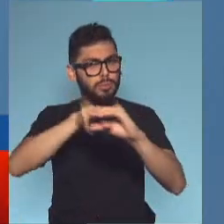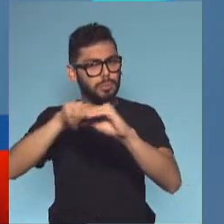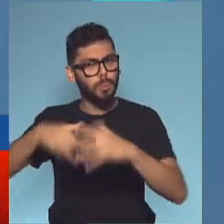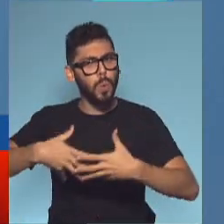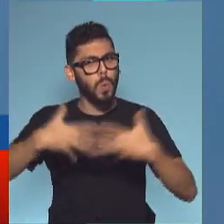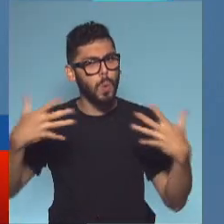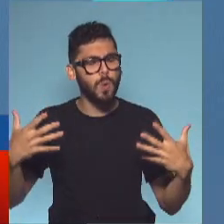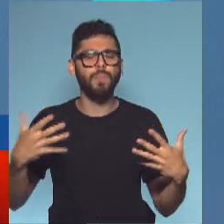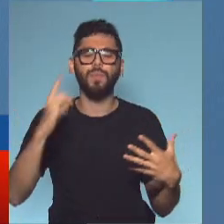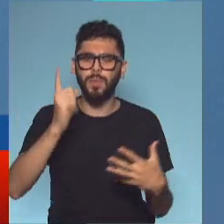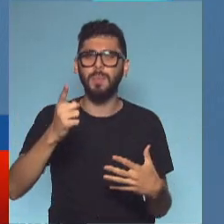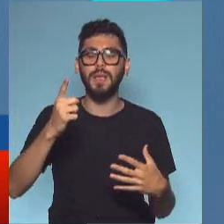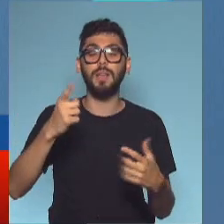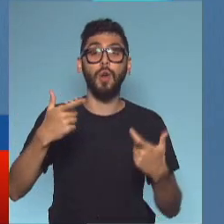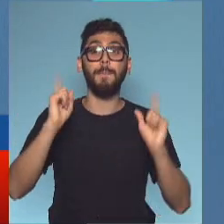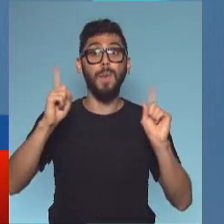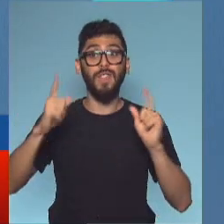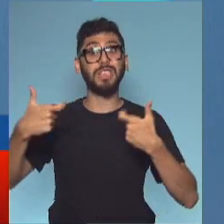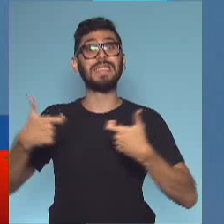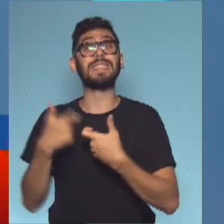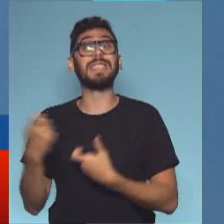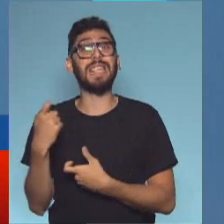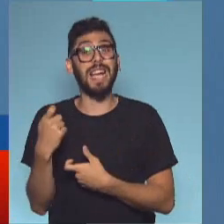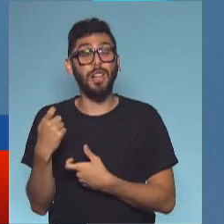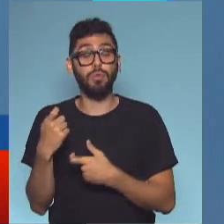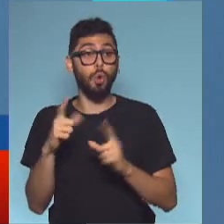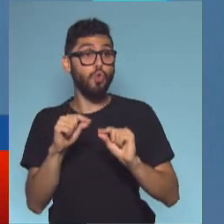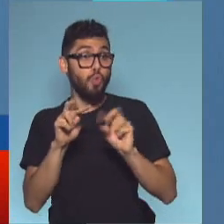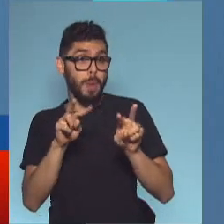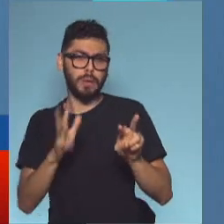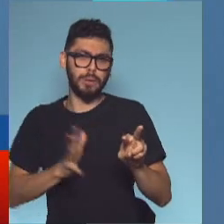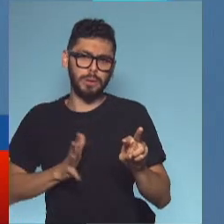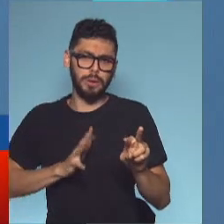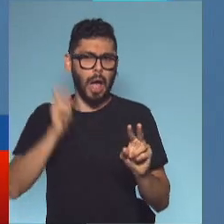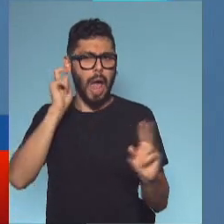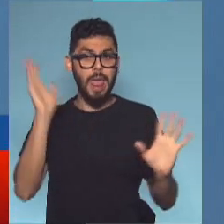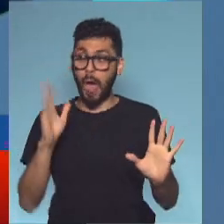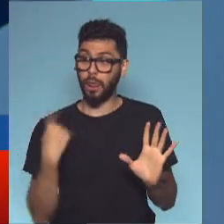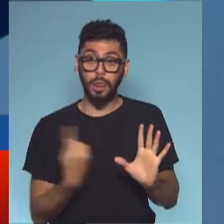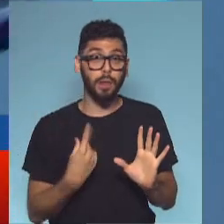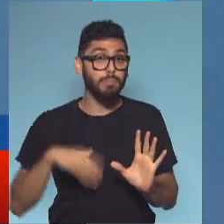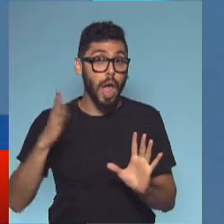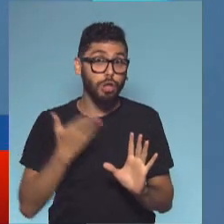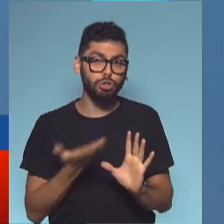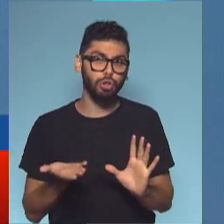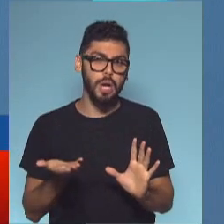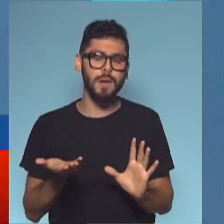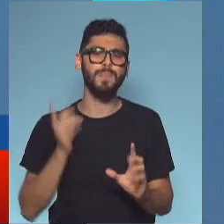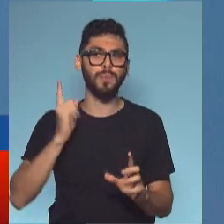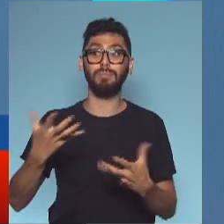situación. Los sindicatos docentes tienen... estos números los preocupan, entran en ese rango etario la mayoría, les preocupa lo del transporte que